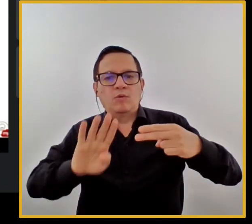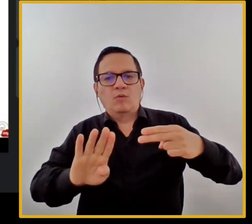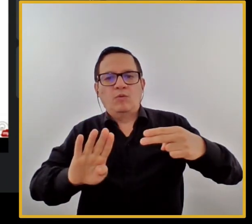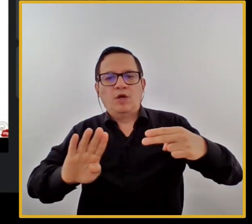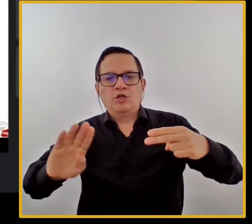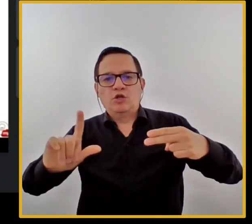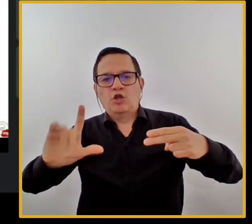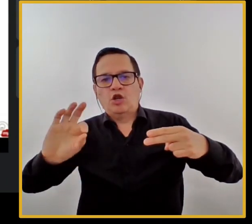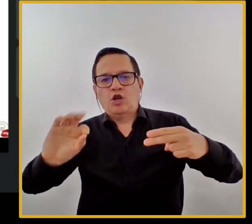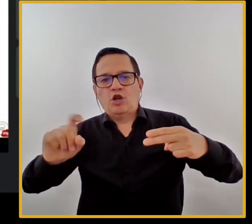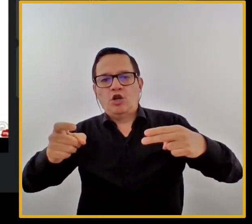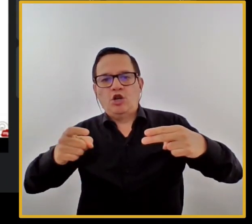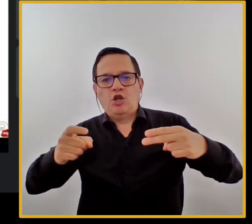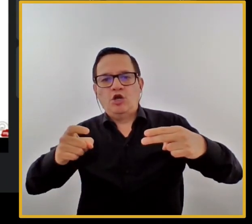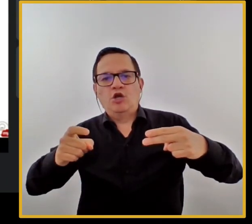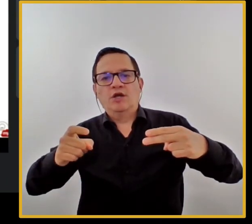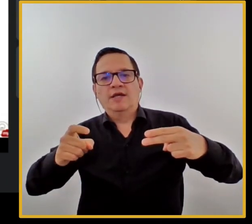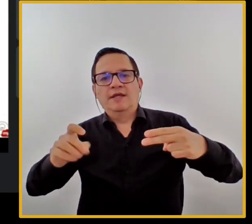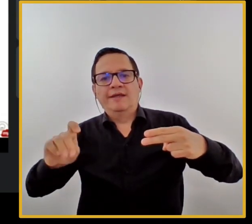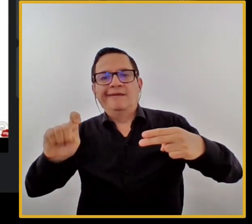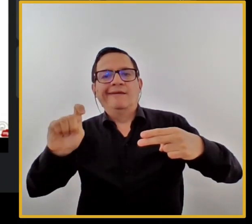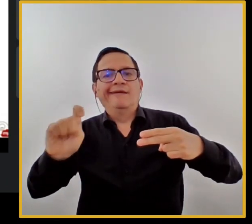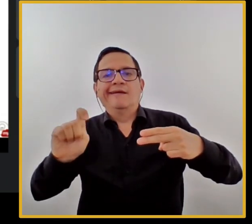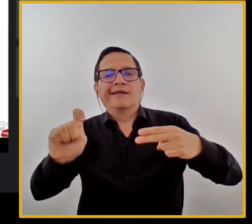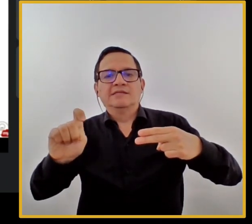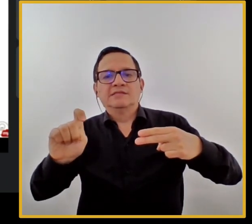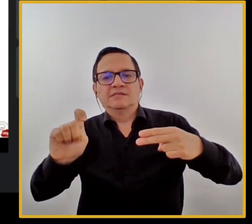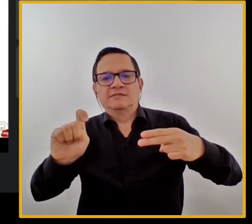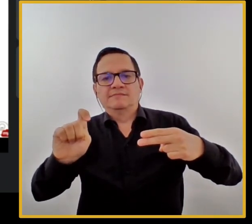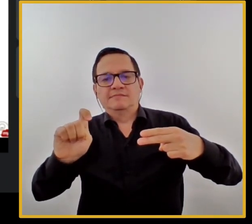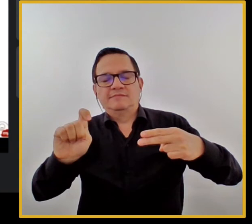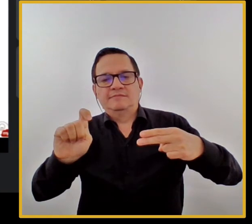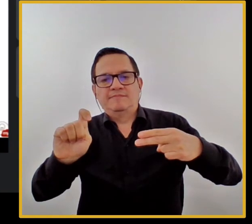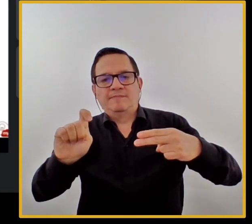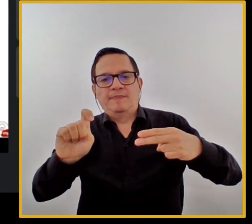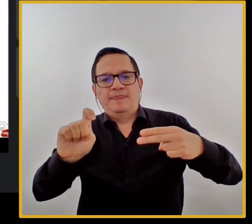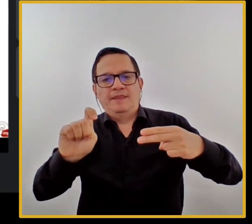logaritmo de x, ¿sí?